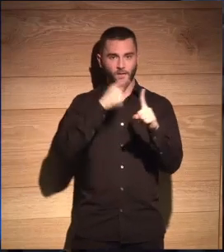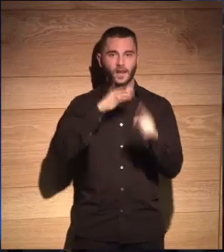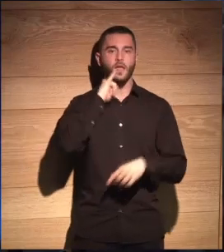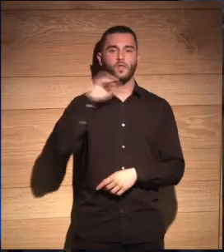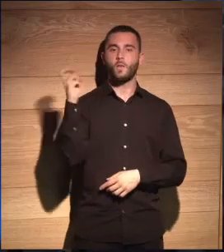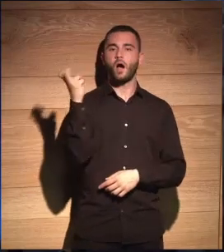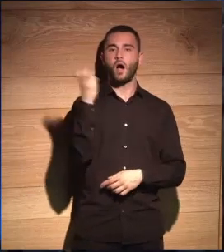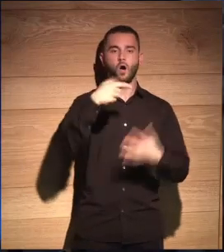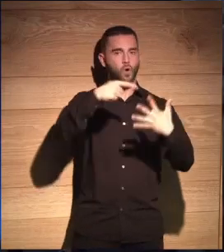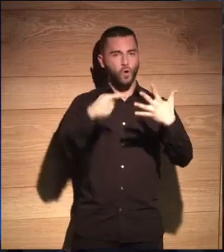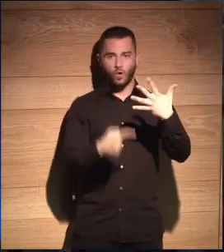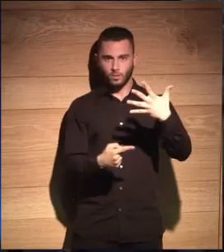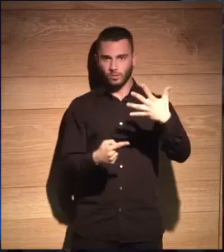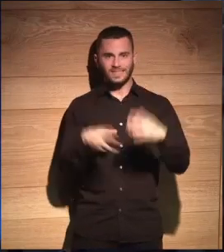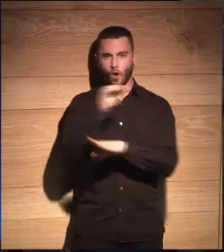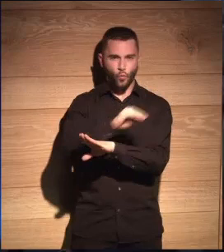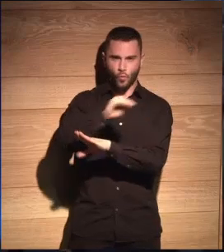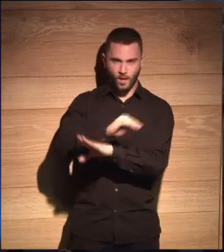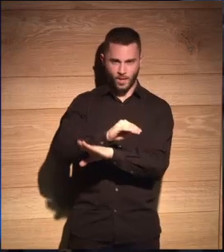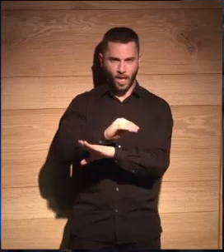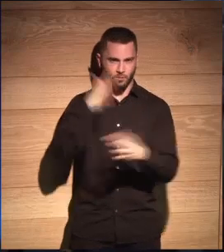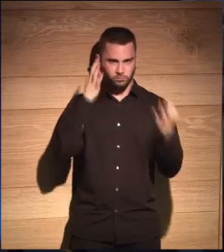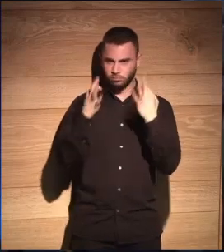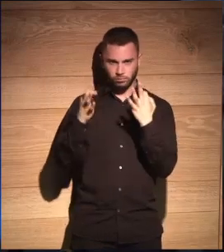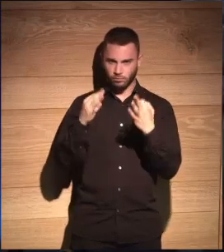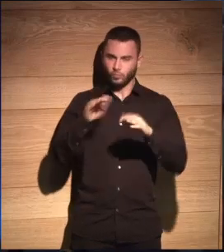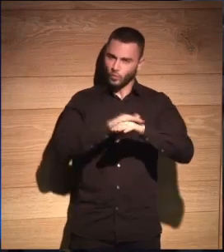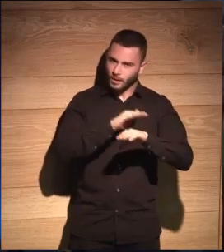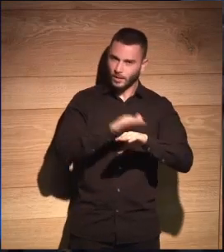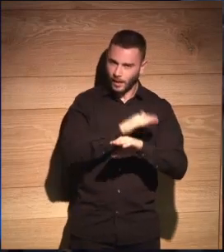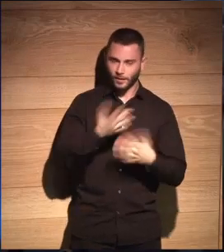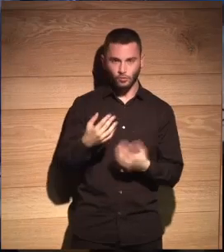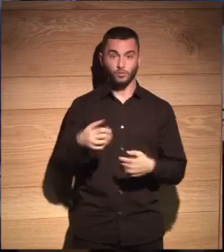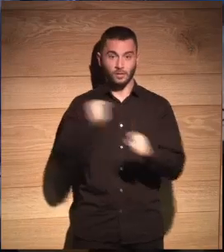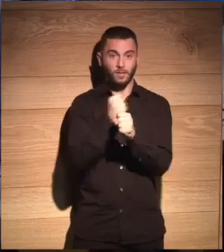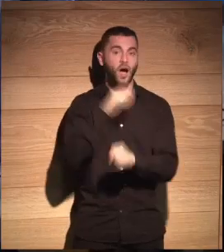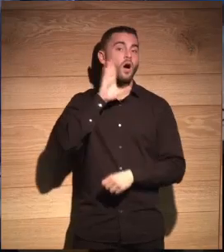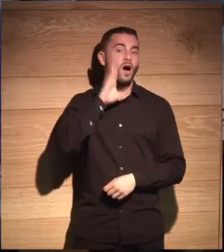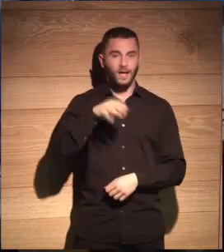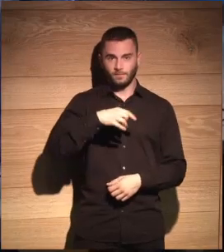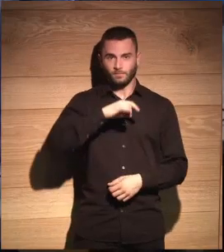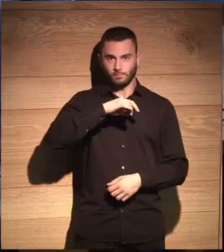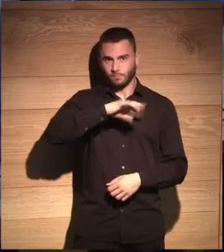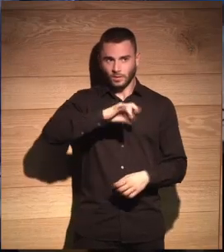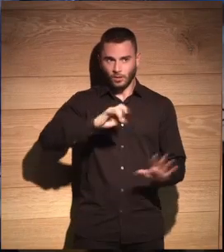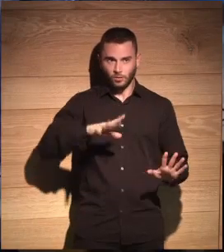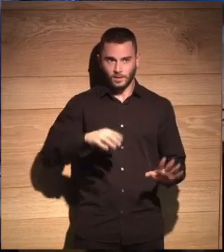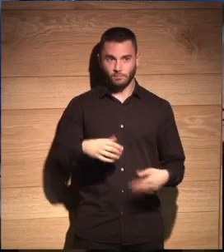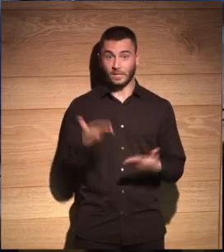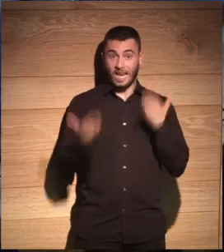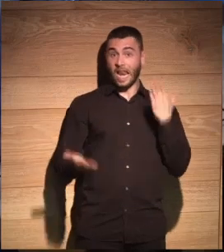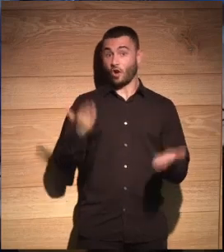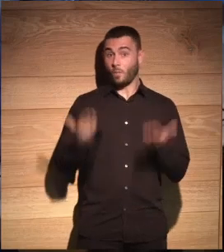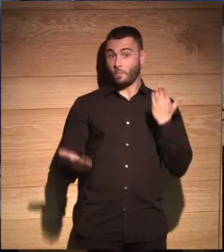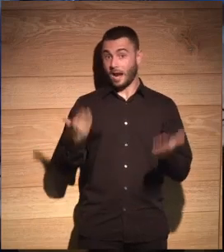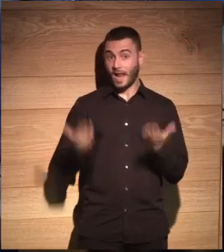cuidado con mucho mimo en los 5 idiomas. Estamos muy contentos con ese trabajo. Lo bueno es que está la comparativa ahí en el juego, para que sí, lo